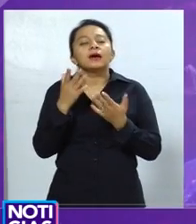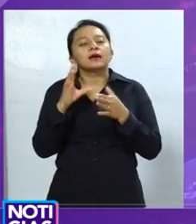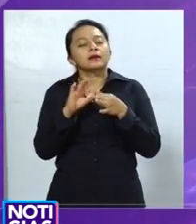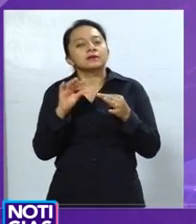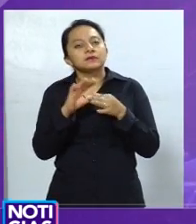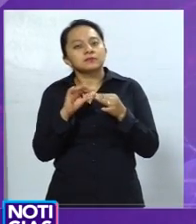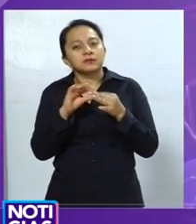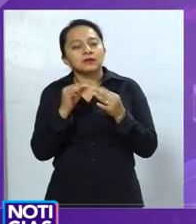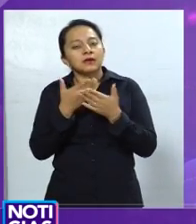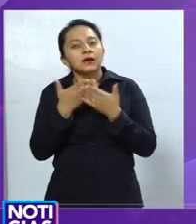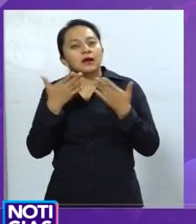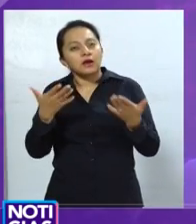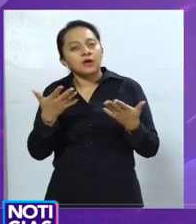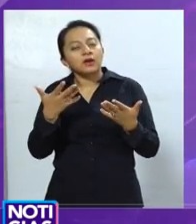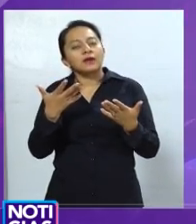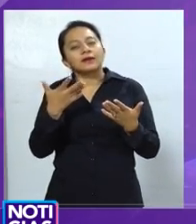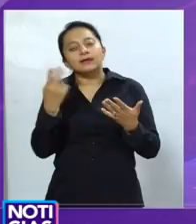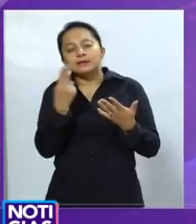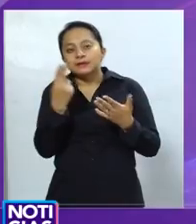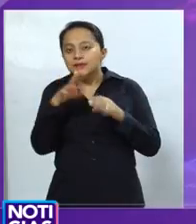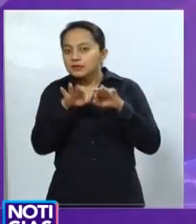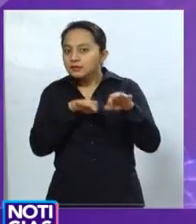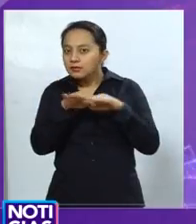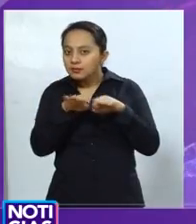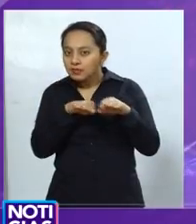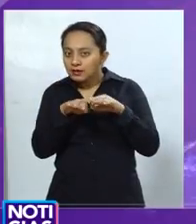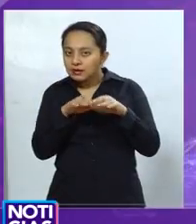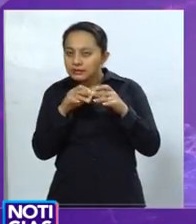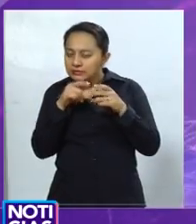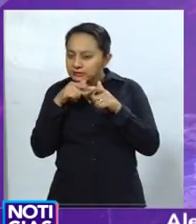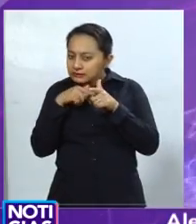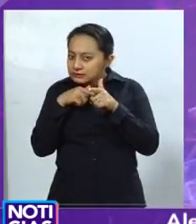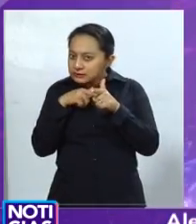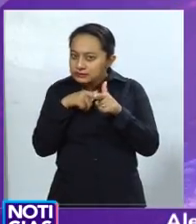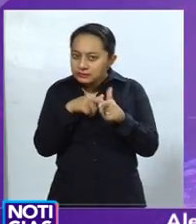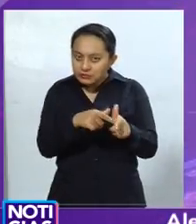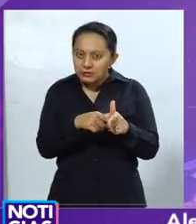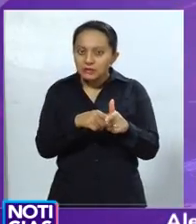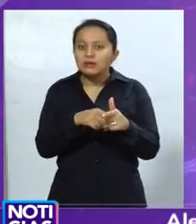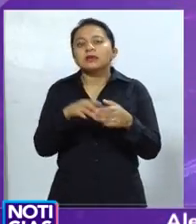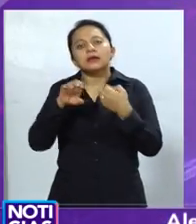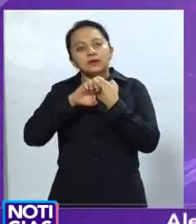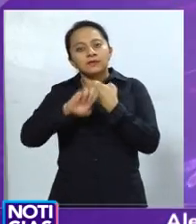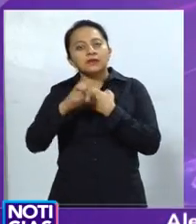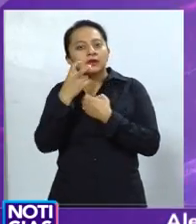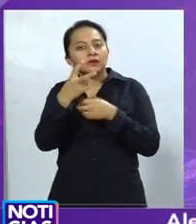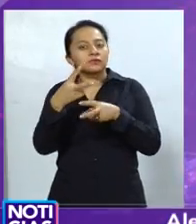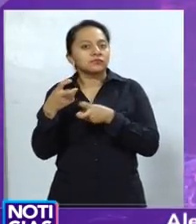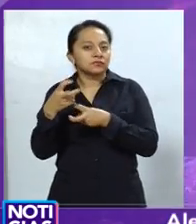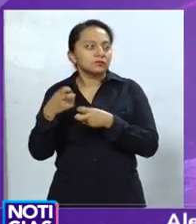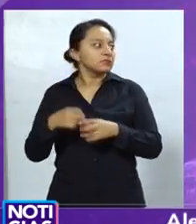eventualidades con imágenes de Saúl Martínez para noticias rtq Alejandro